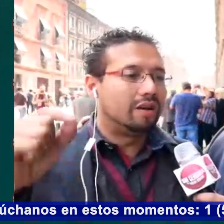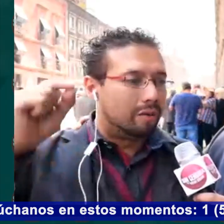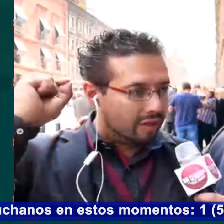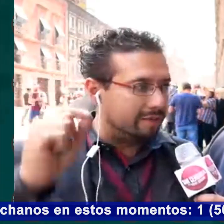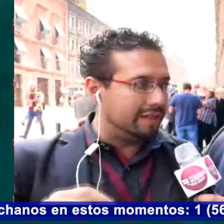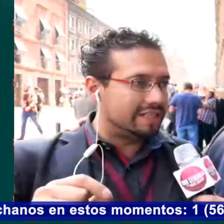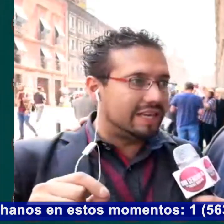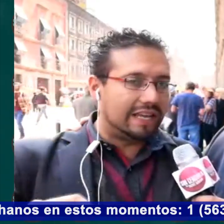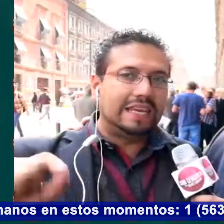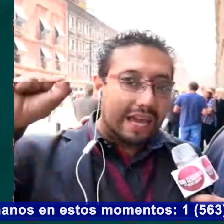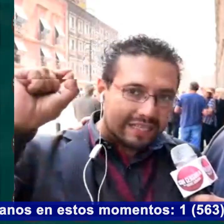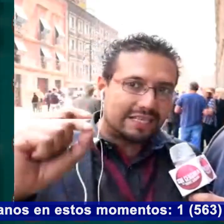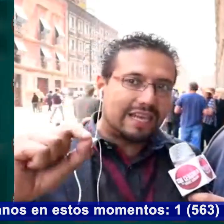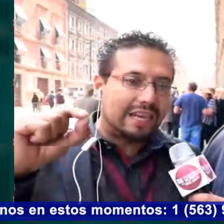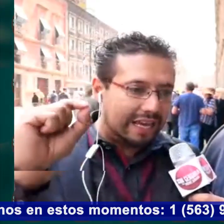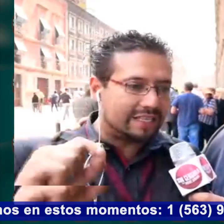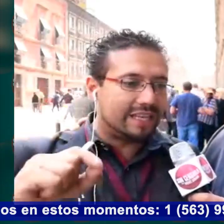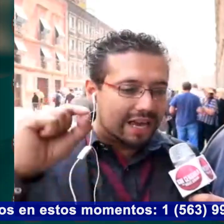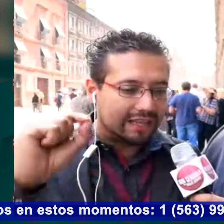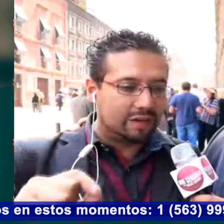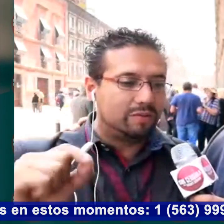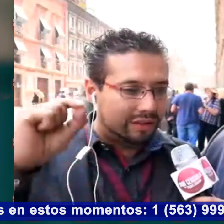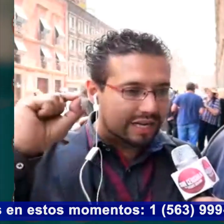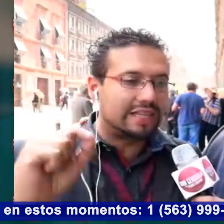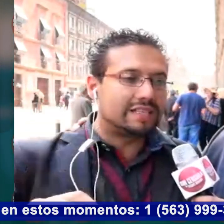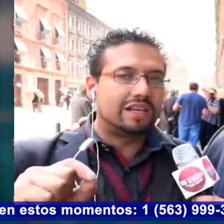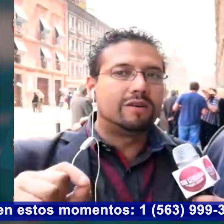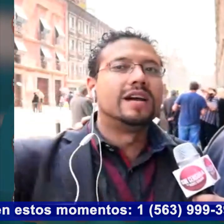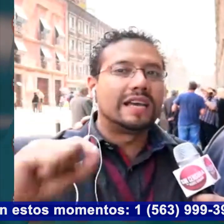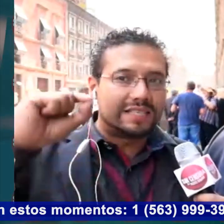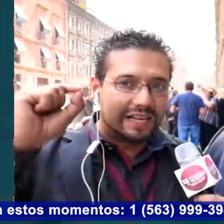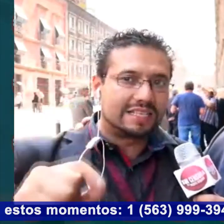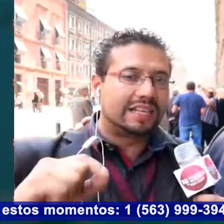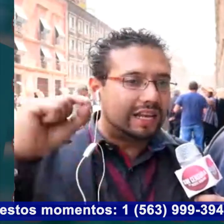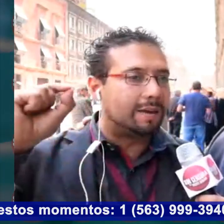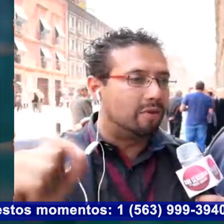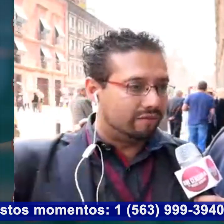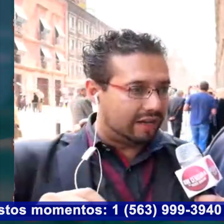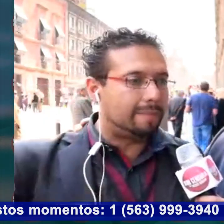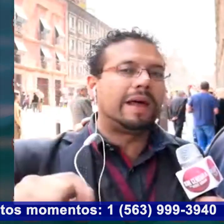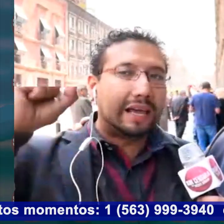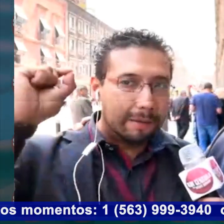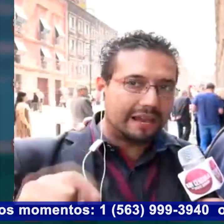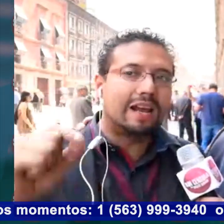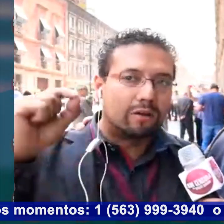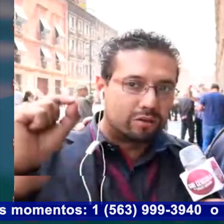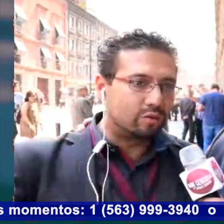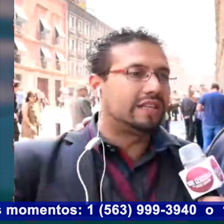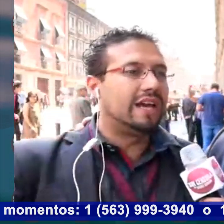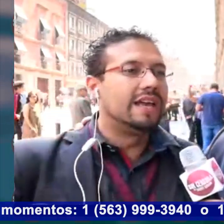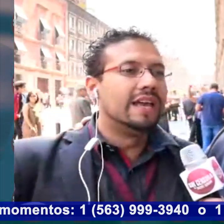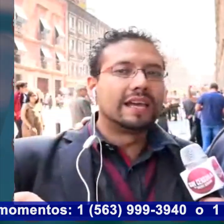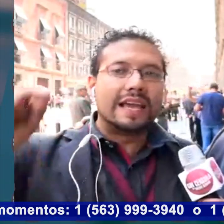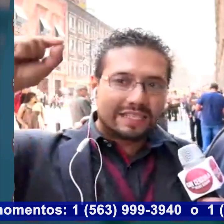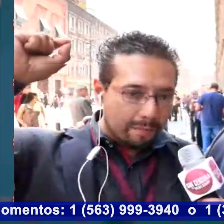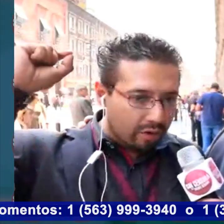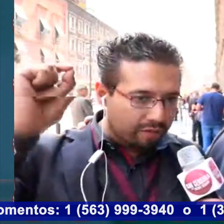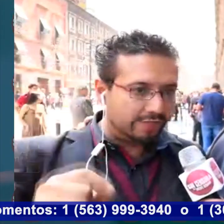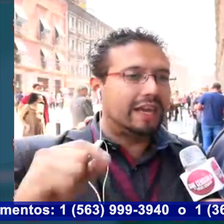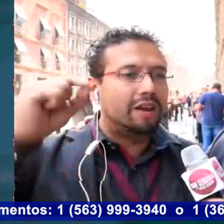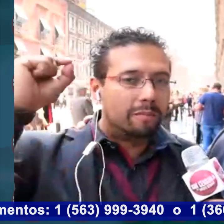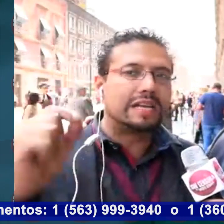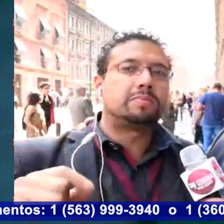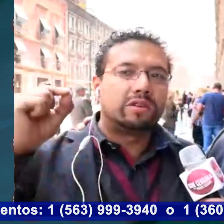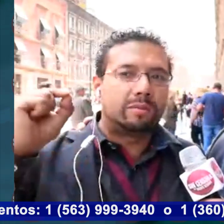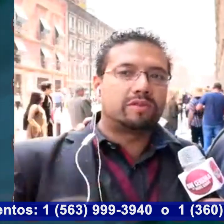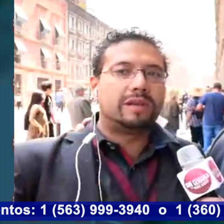cosas como deben de ser, y ese artículo, el 35, que es el que se tiene que modificar para que venga la consulta, que se